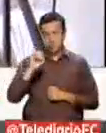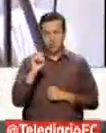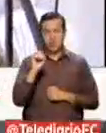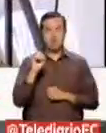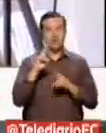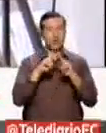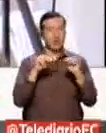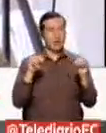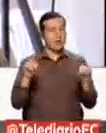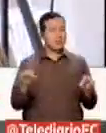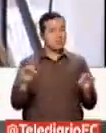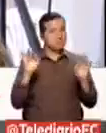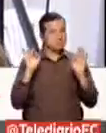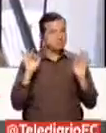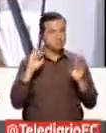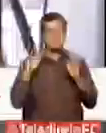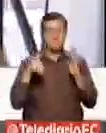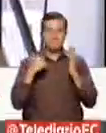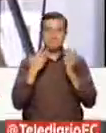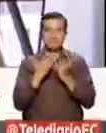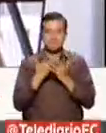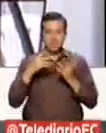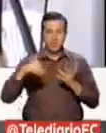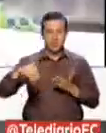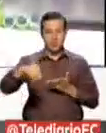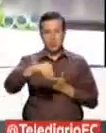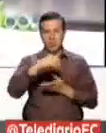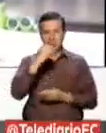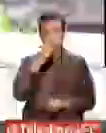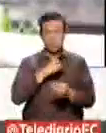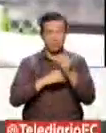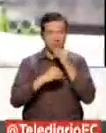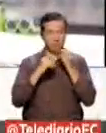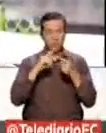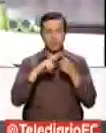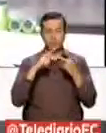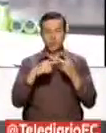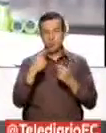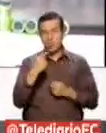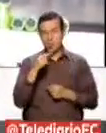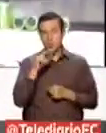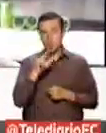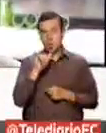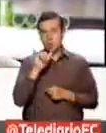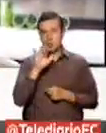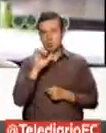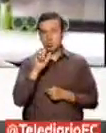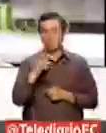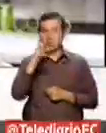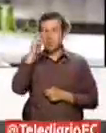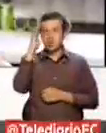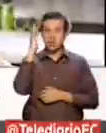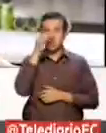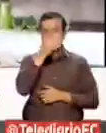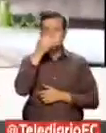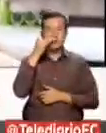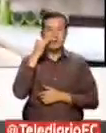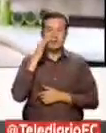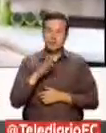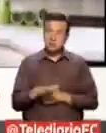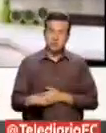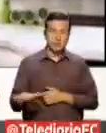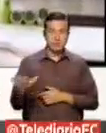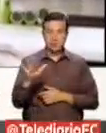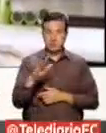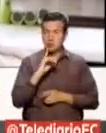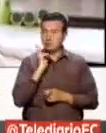orgánicos, naturales, para todo lo que es alinear los alimentos. La guayusa es una planta milenaria de nuestra Amazonía,